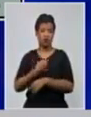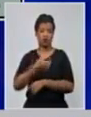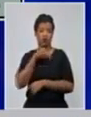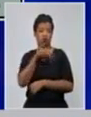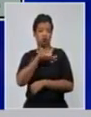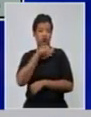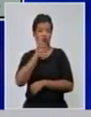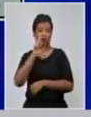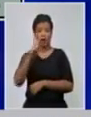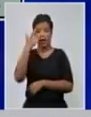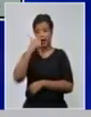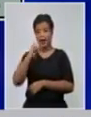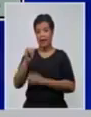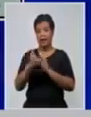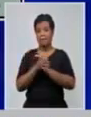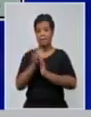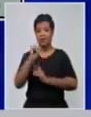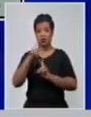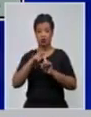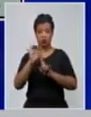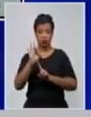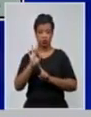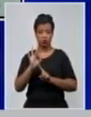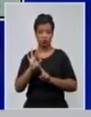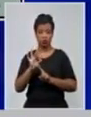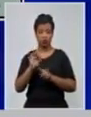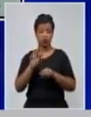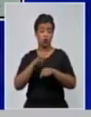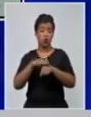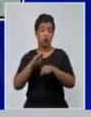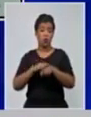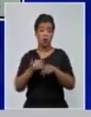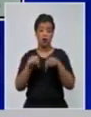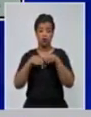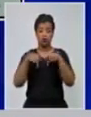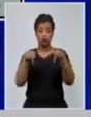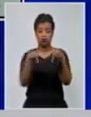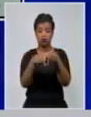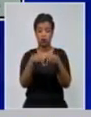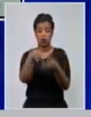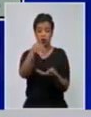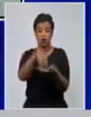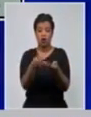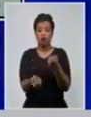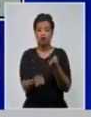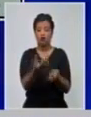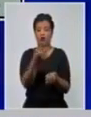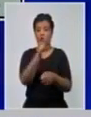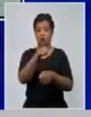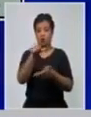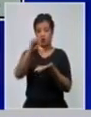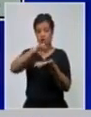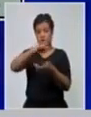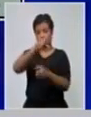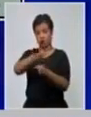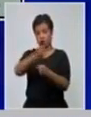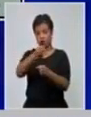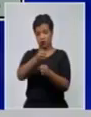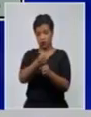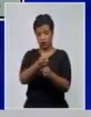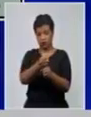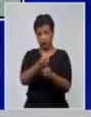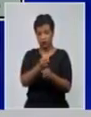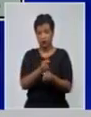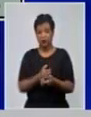pues obedece a un evento de transmisión, evento institucional, no es en la comunidad, es en